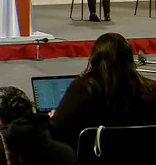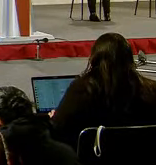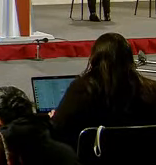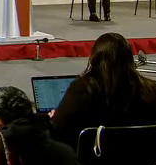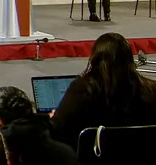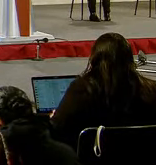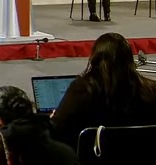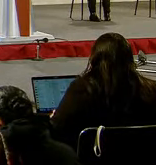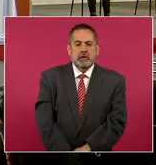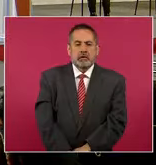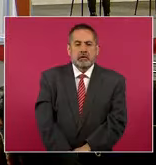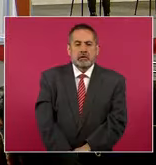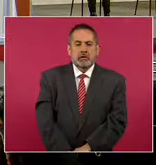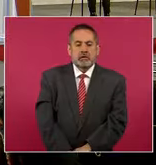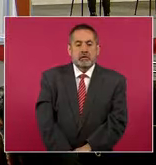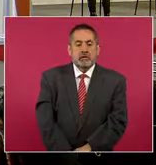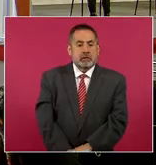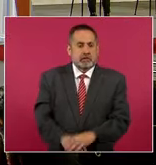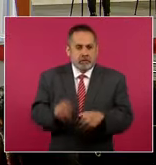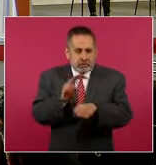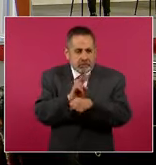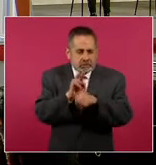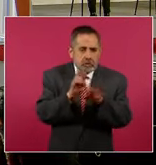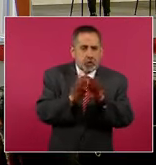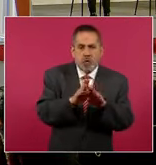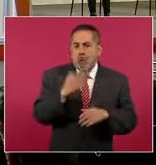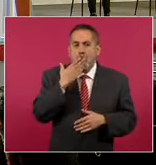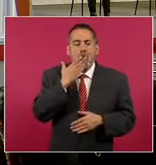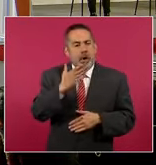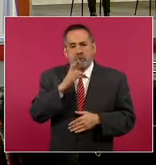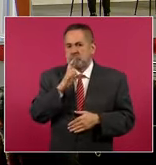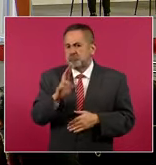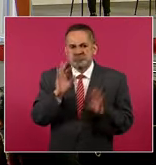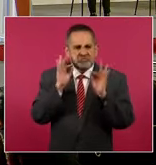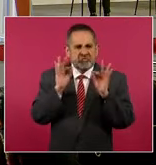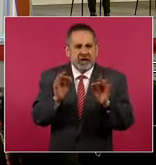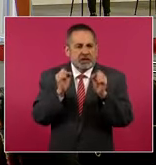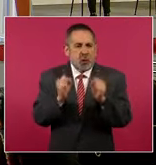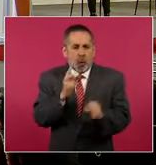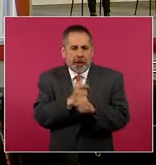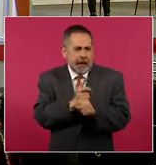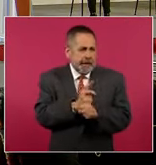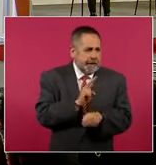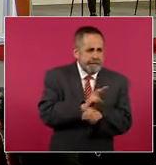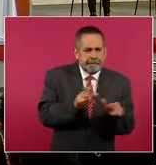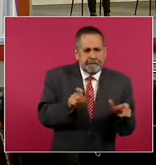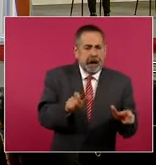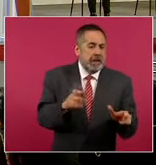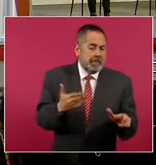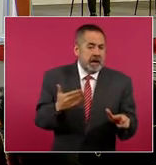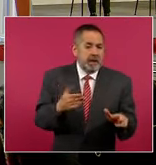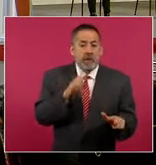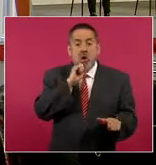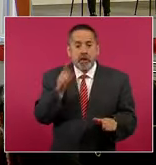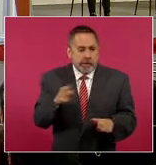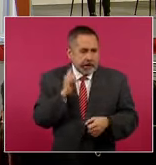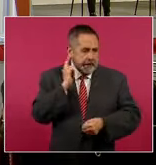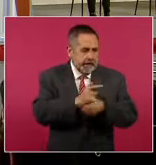que el cual ha dado muy buenos resultados en la cuestión de seguridad nacional, pero también en la